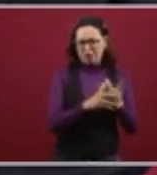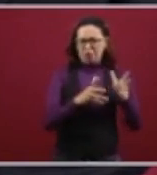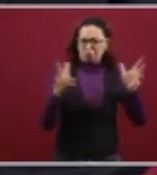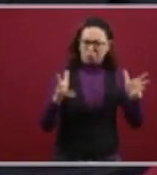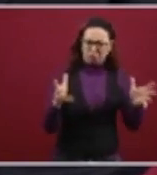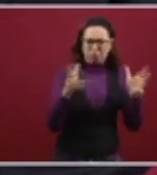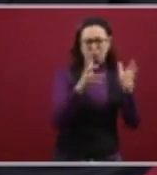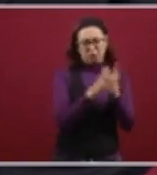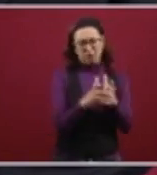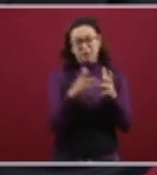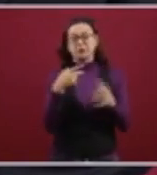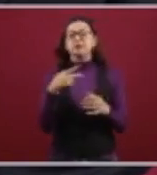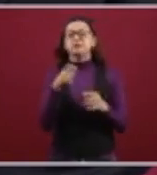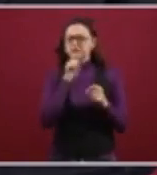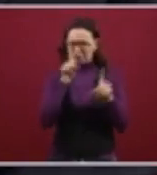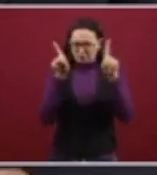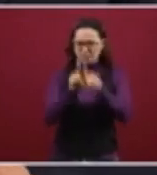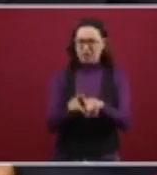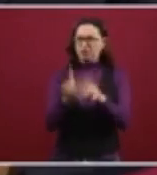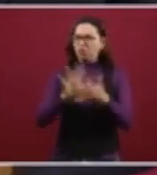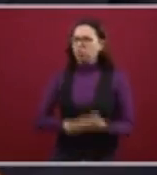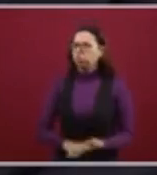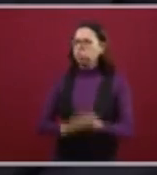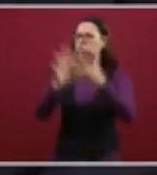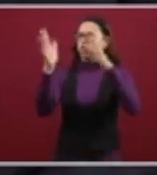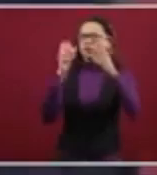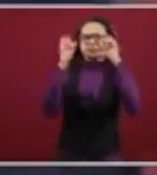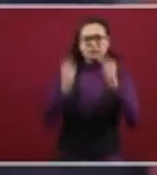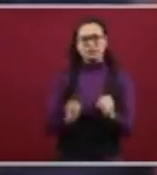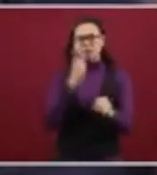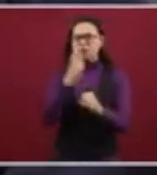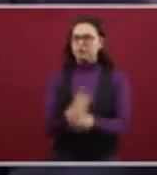y la violencia, los homicidios,